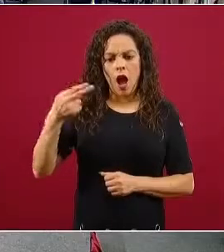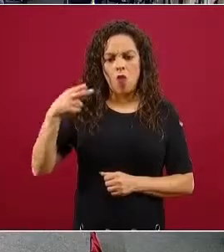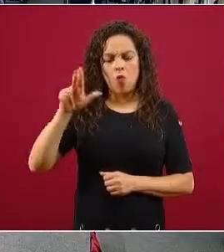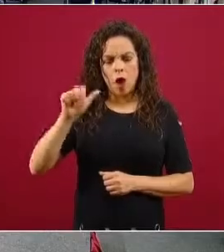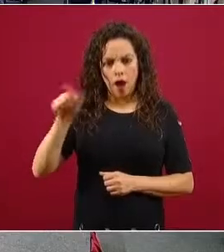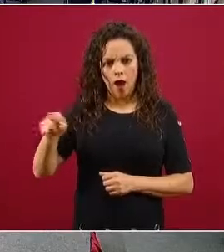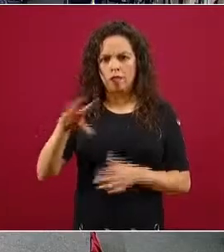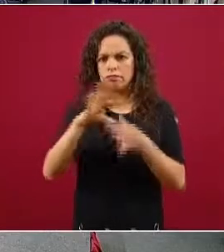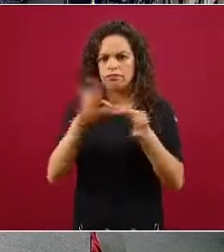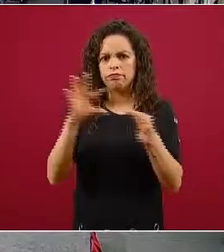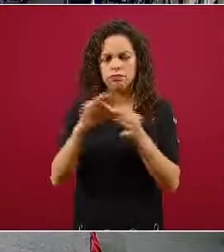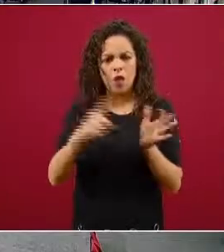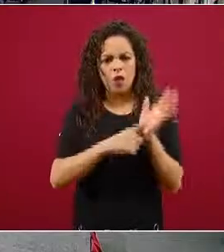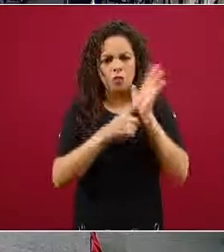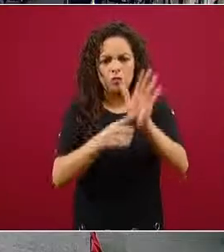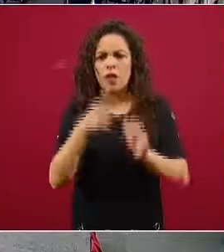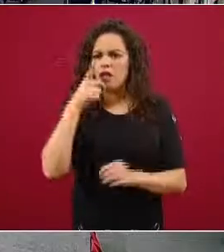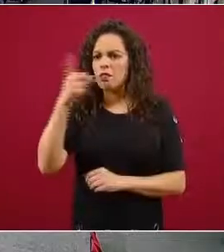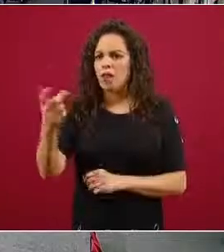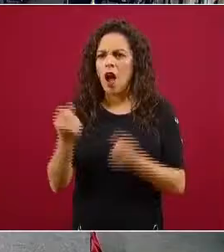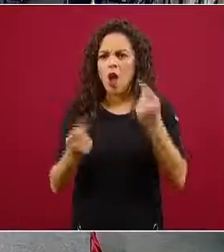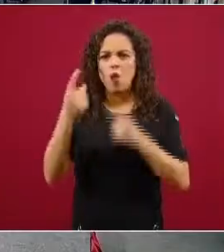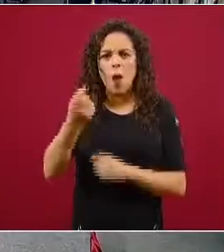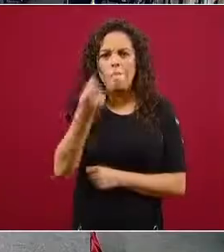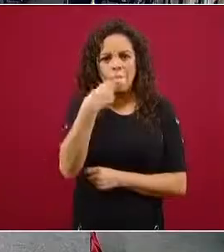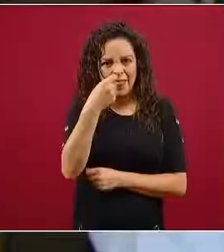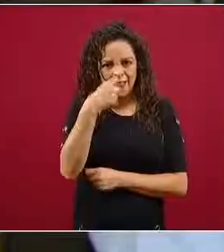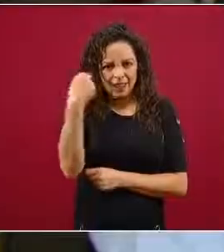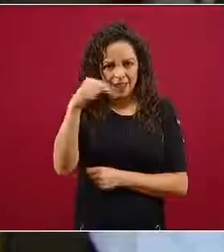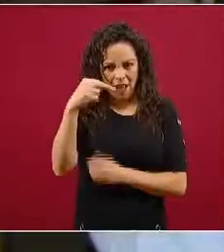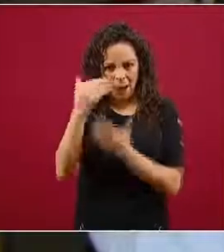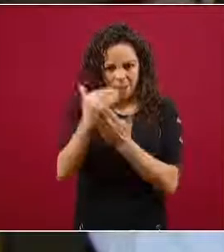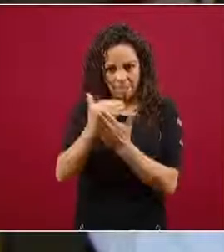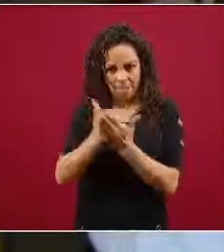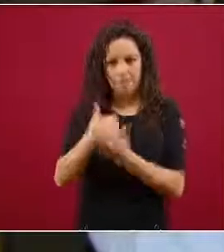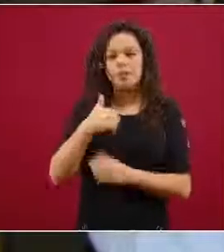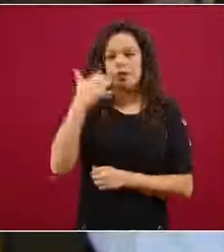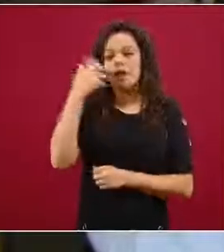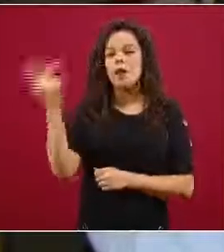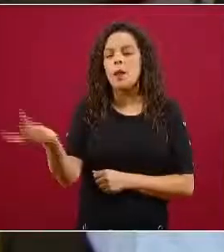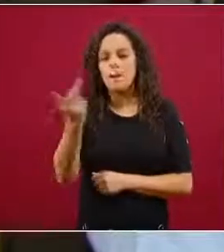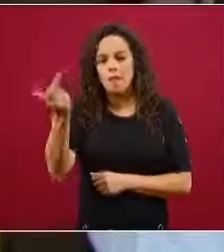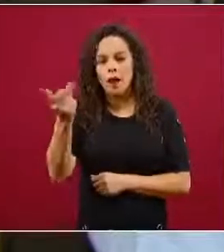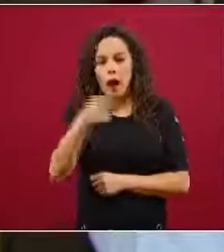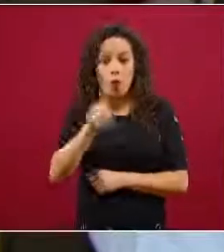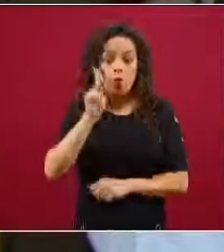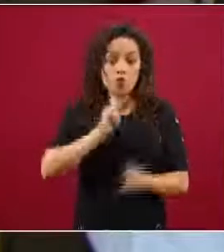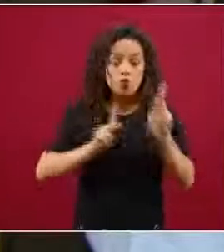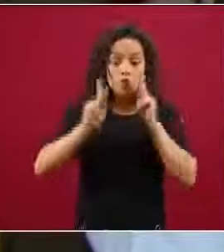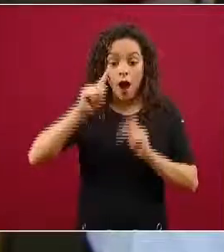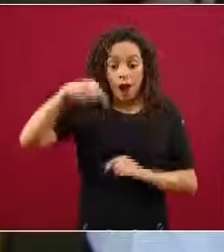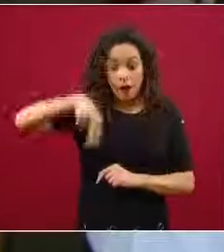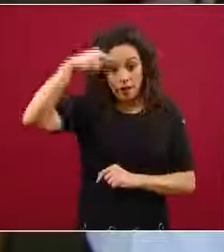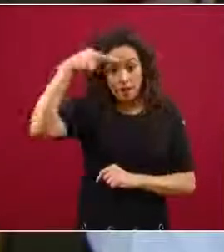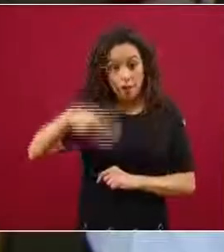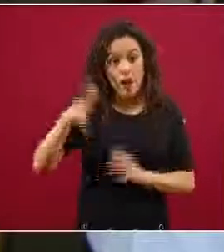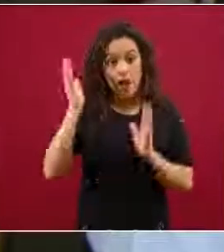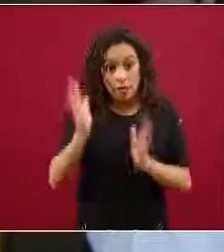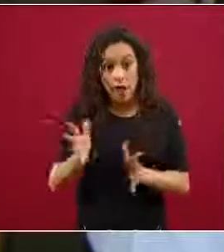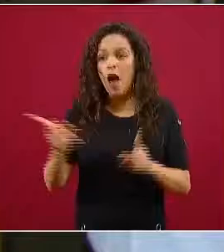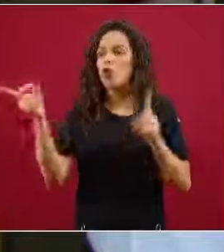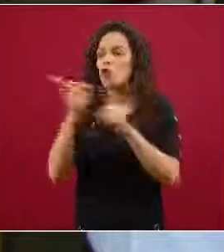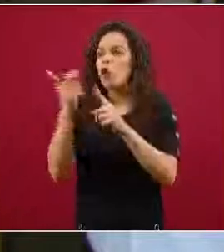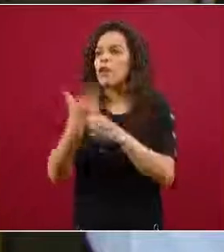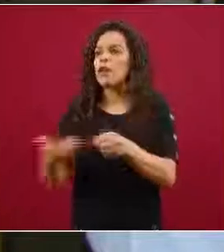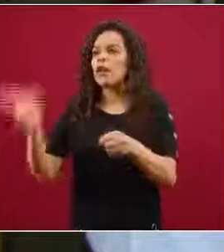clínica, mencionó algunos medicamentos. Entonces, quisiera preguntarle qué ensayos clínicos se están realizando en México, en qué hospitales y qué